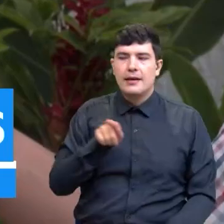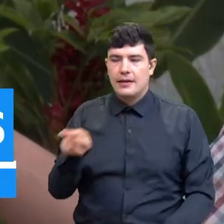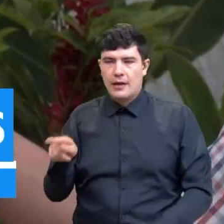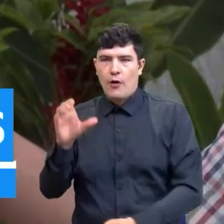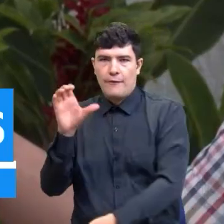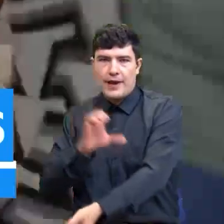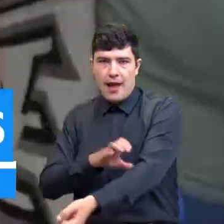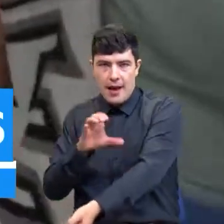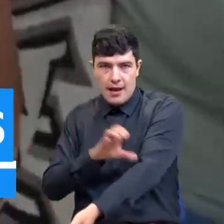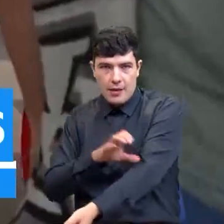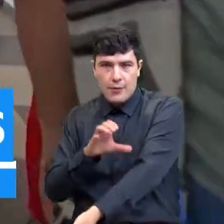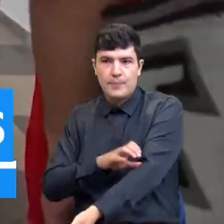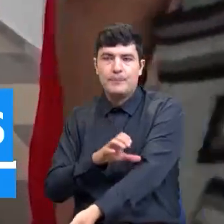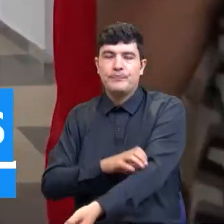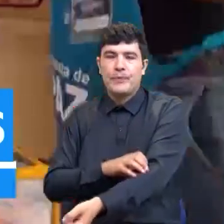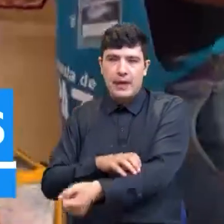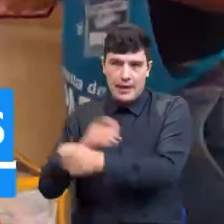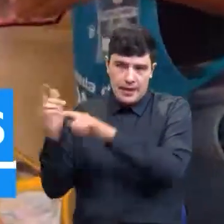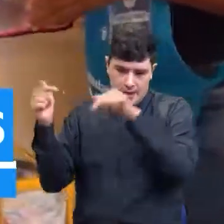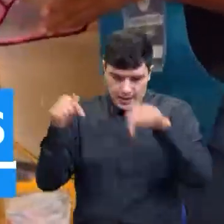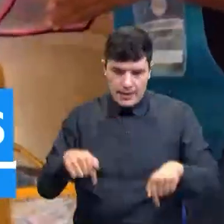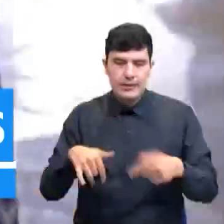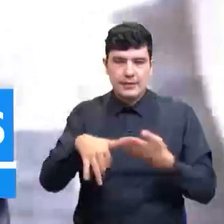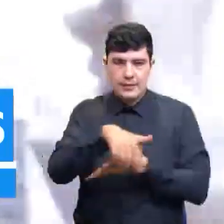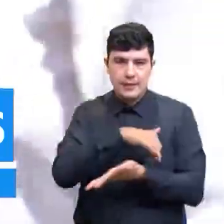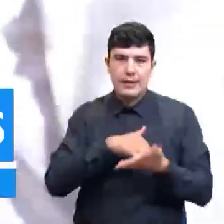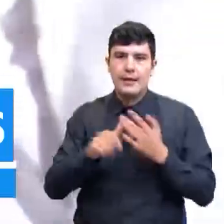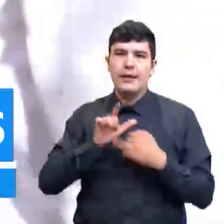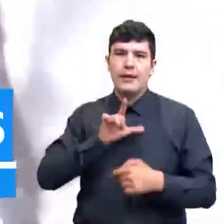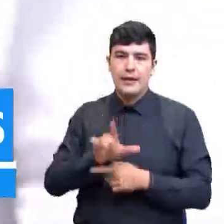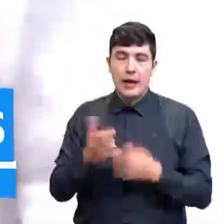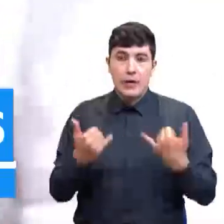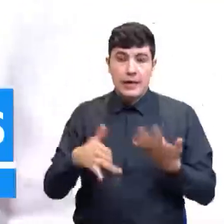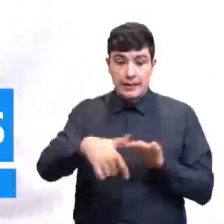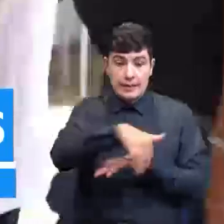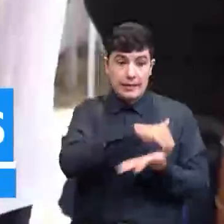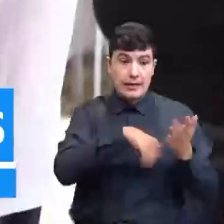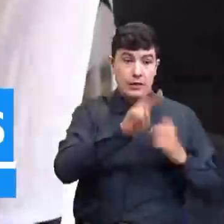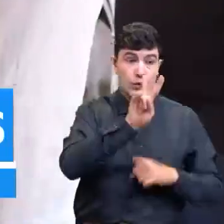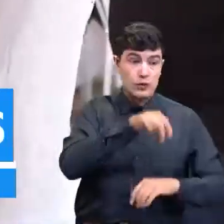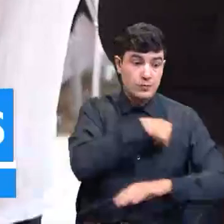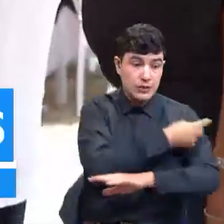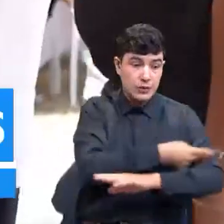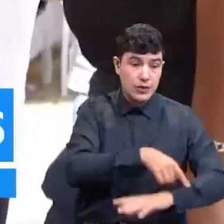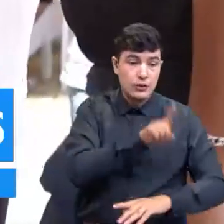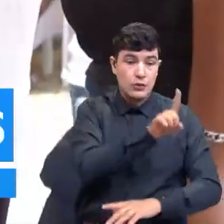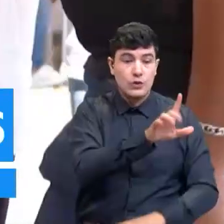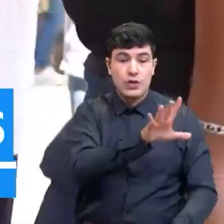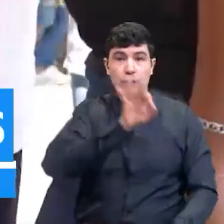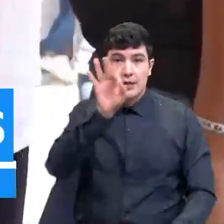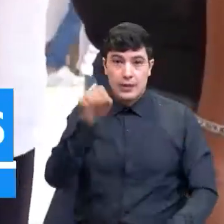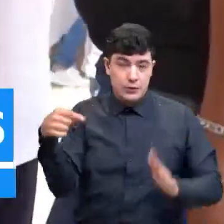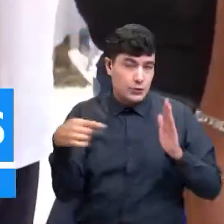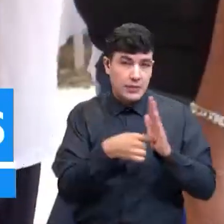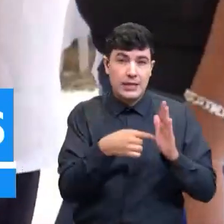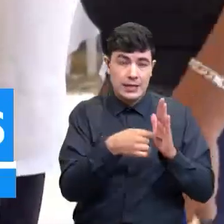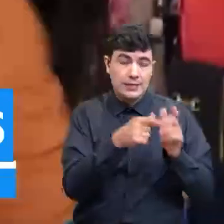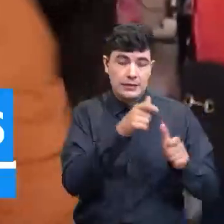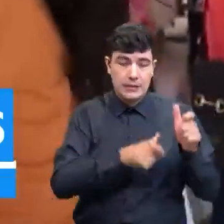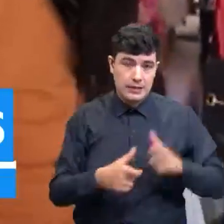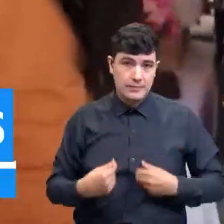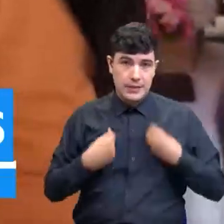como anfitrión de Santander que tenemos de los dos millones 158 mil habitantes de este